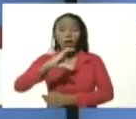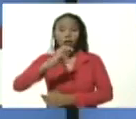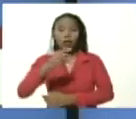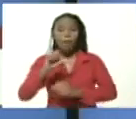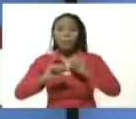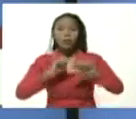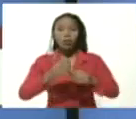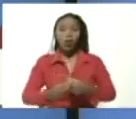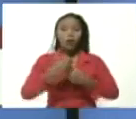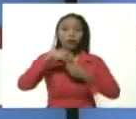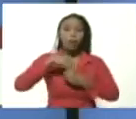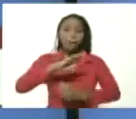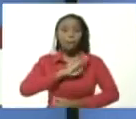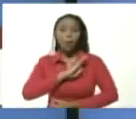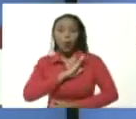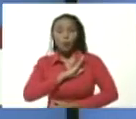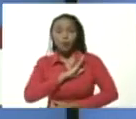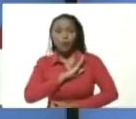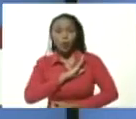nuestro.